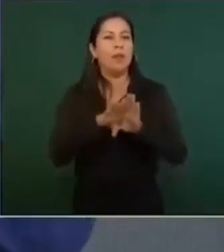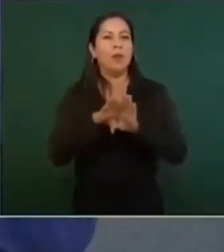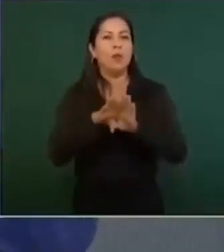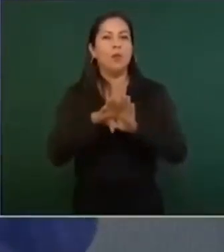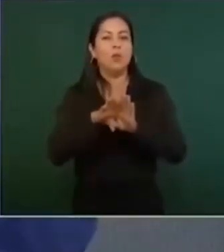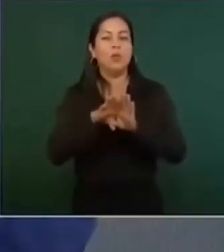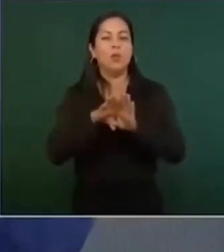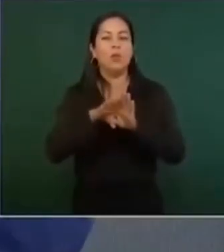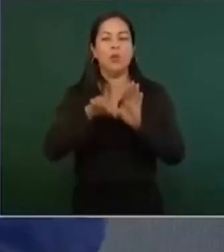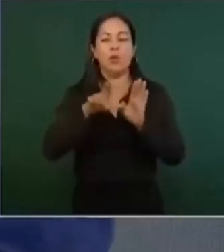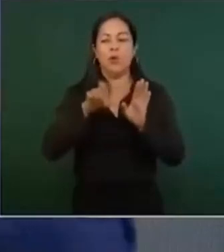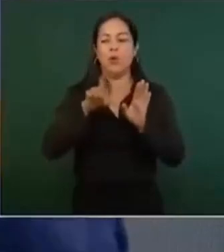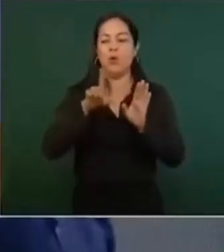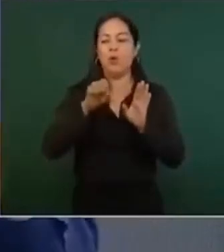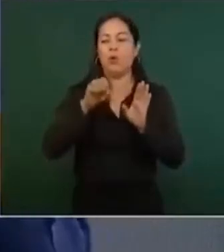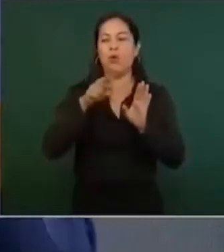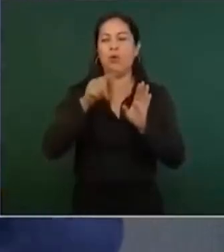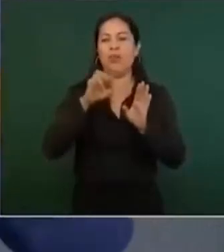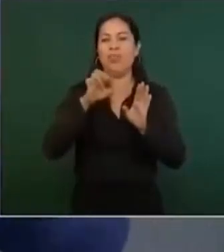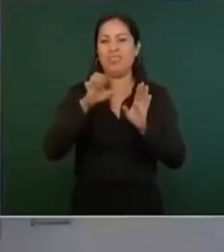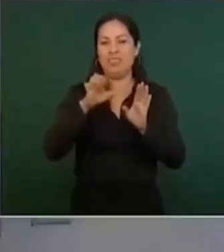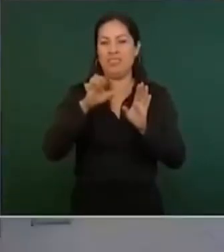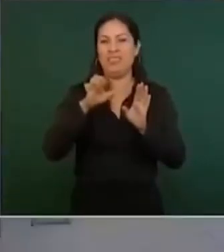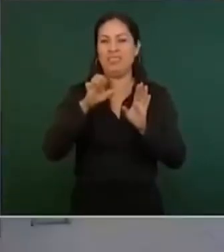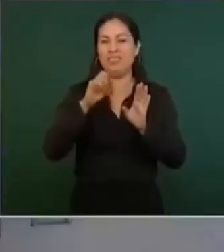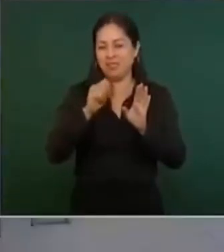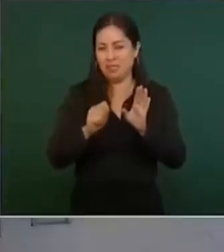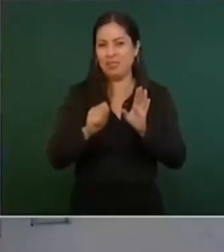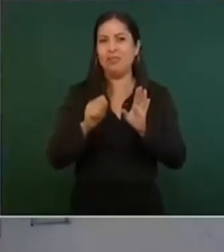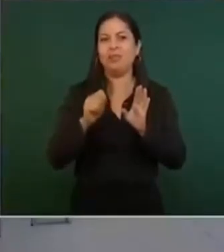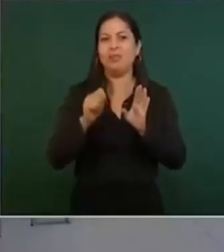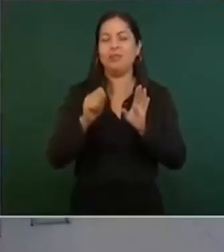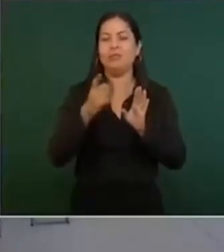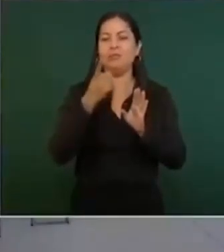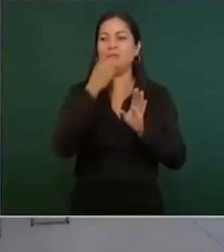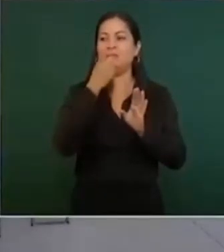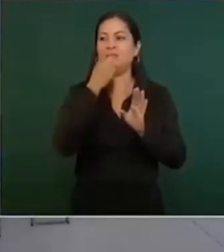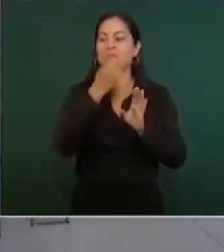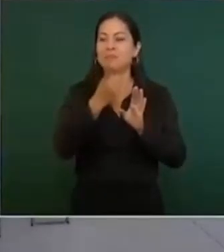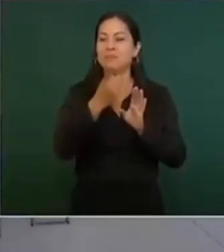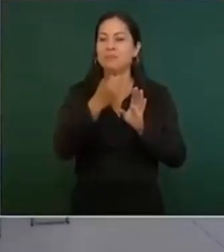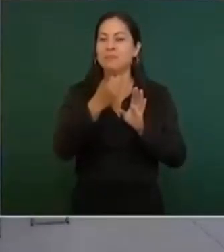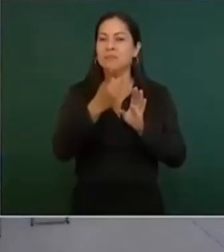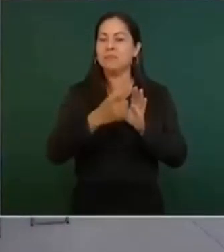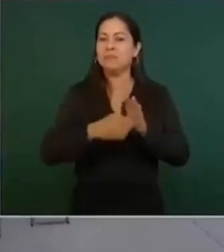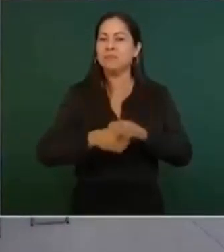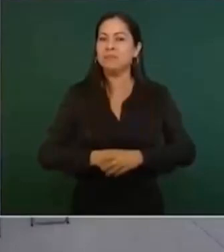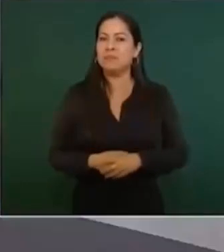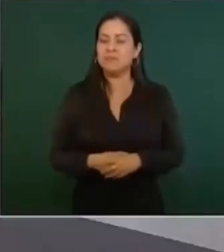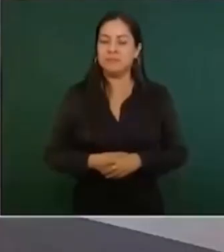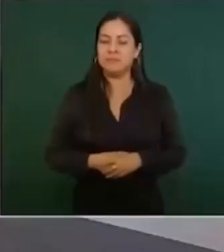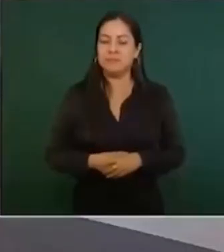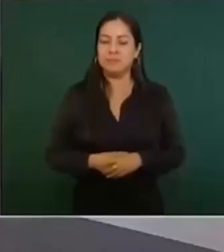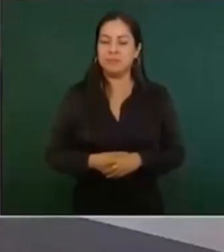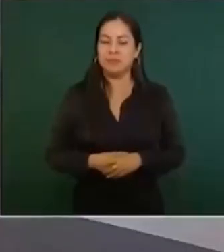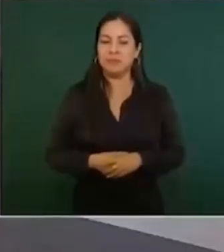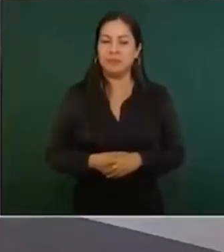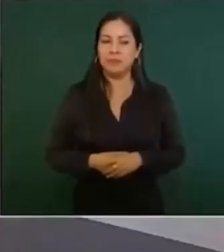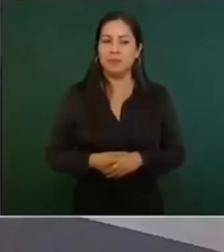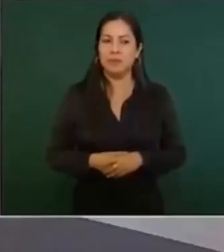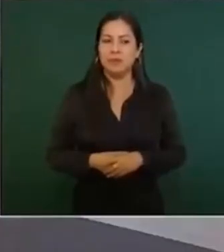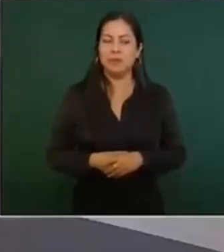De Mola sacó este un